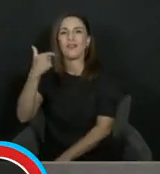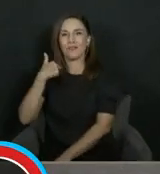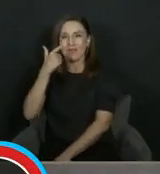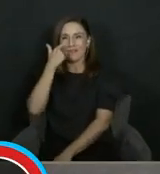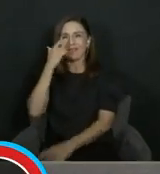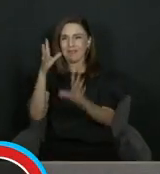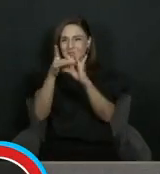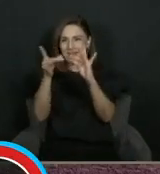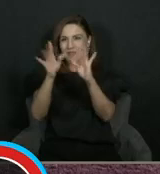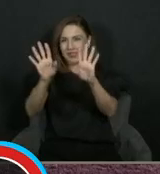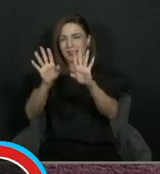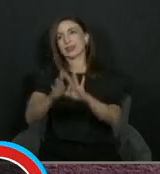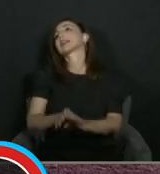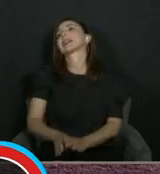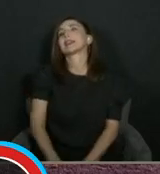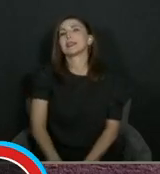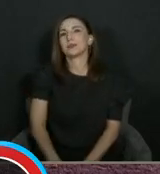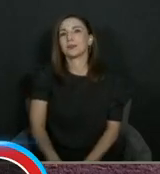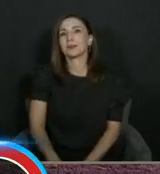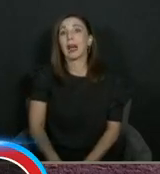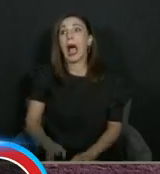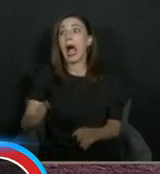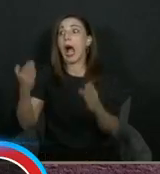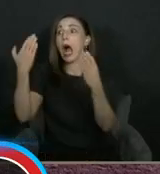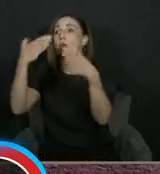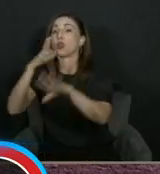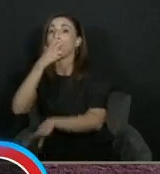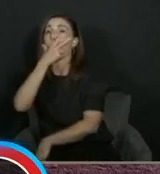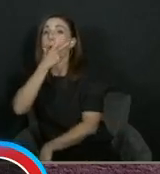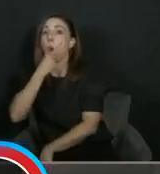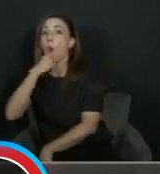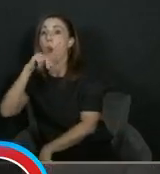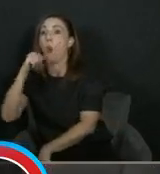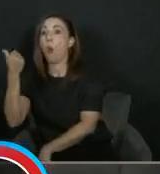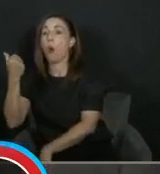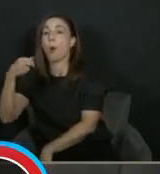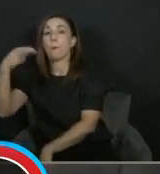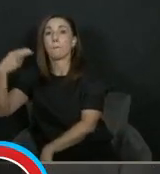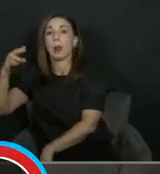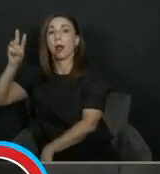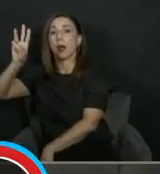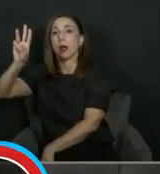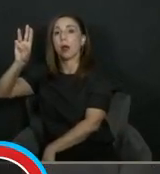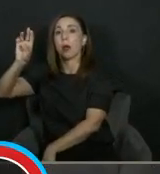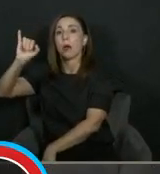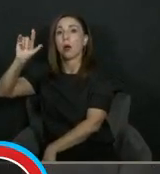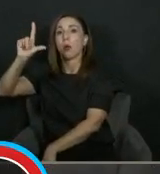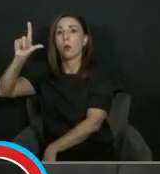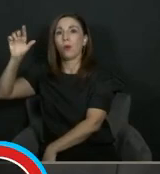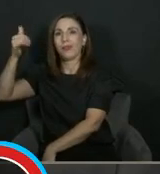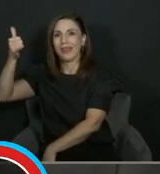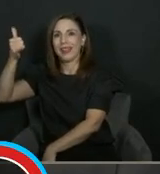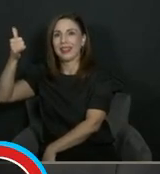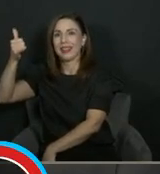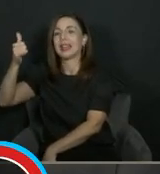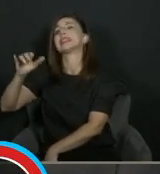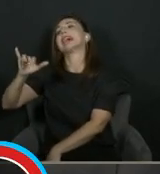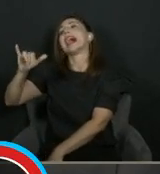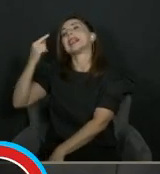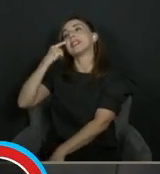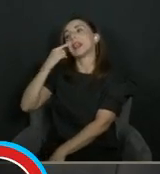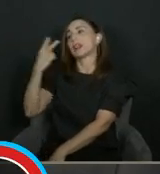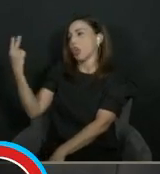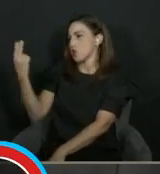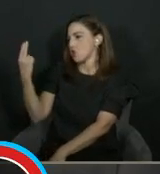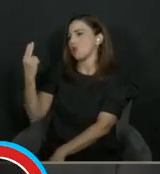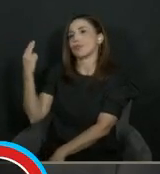el tema de willie siempre ha estado pegado a mí y yo estado pegado a él si